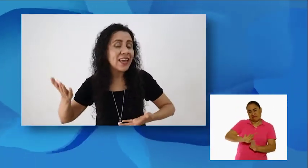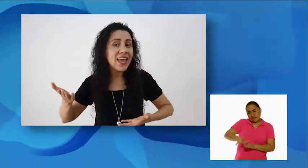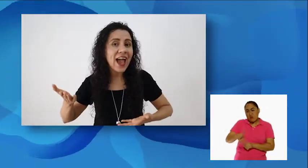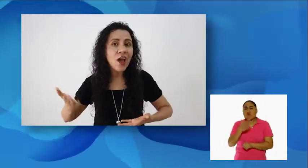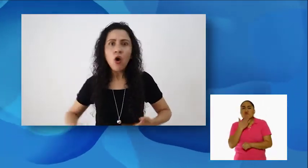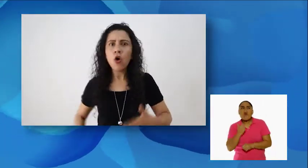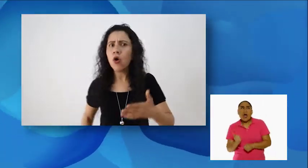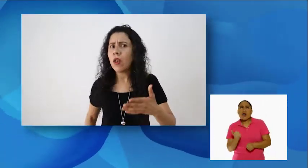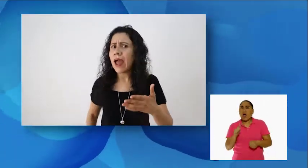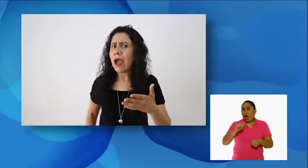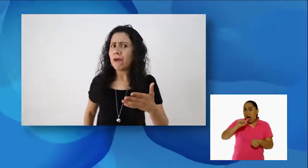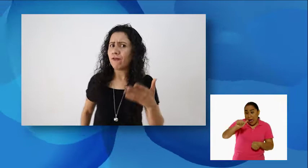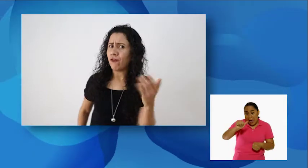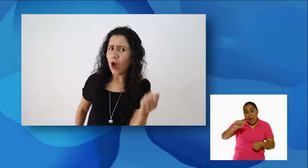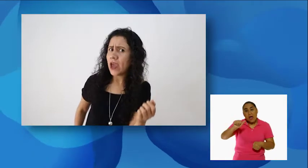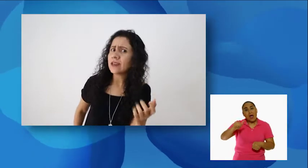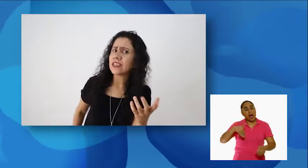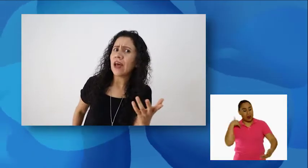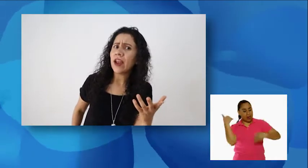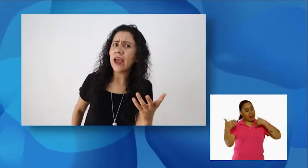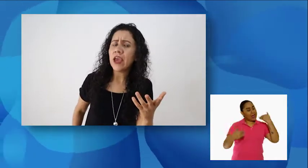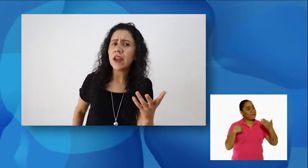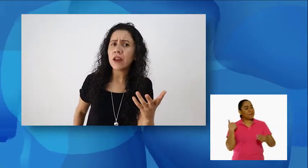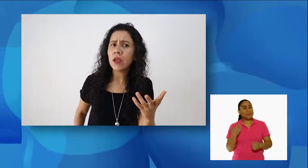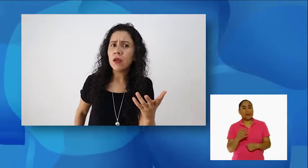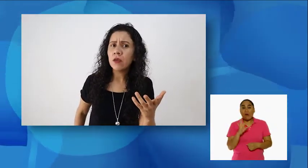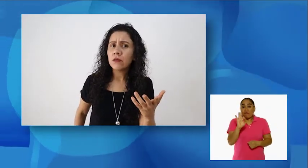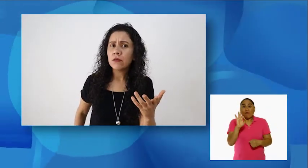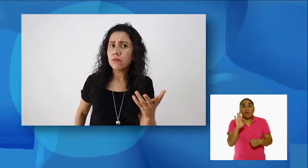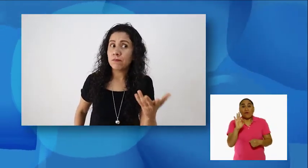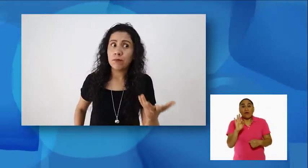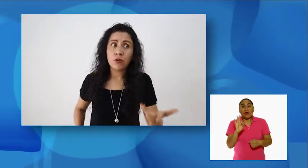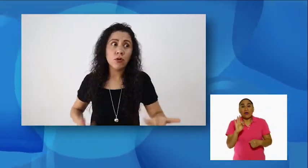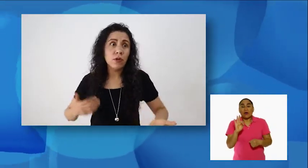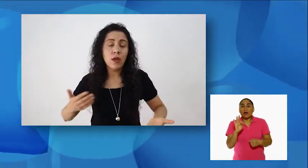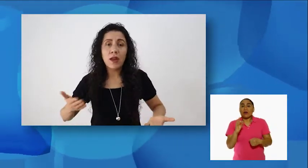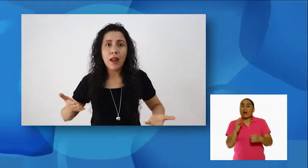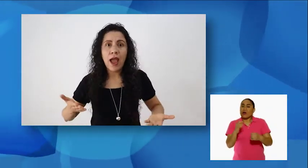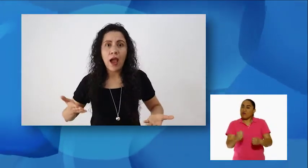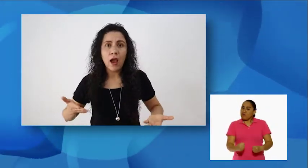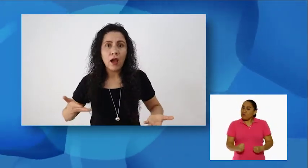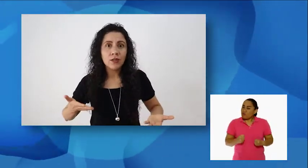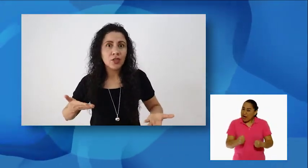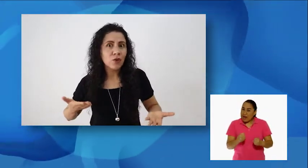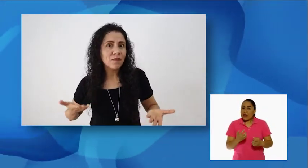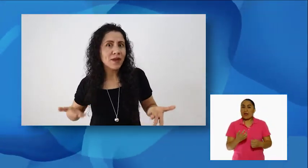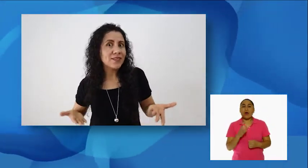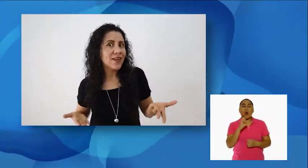la alegría o la fuerza de la R, por no tener la